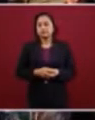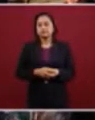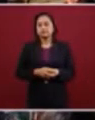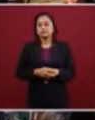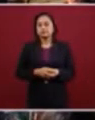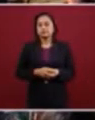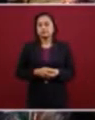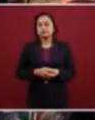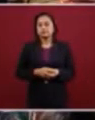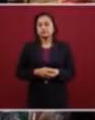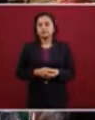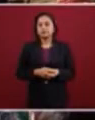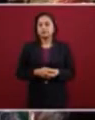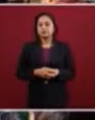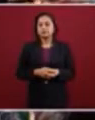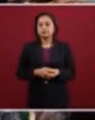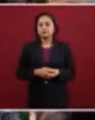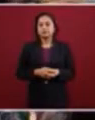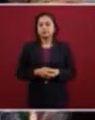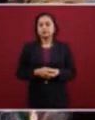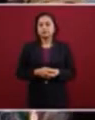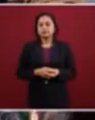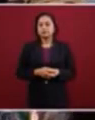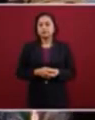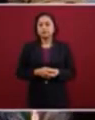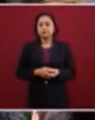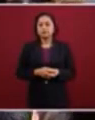el momento, pero del gobierno.